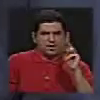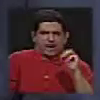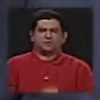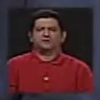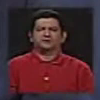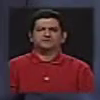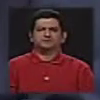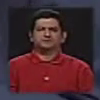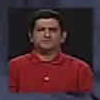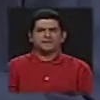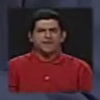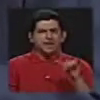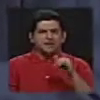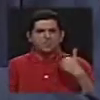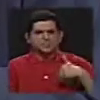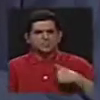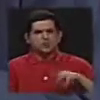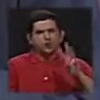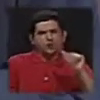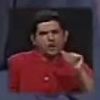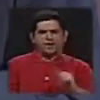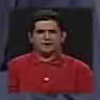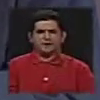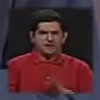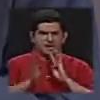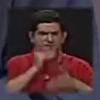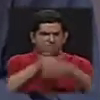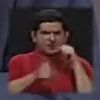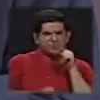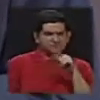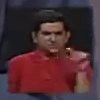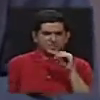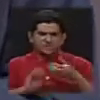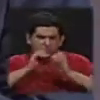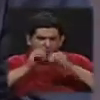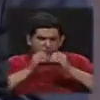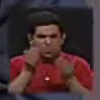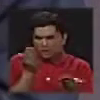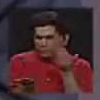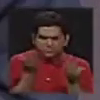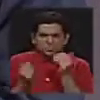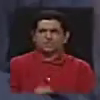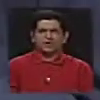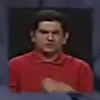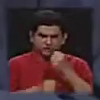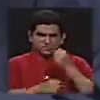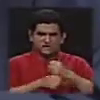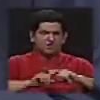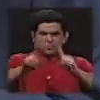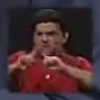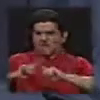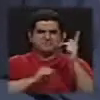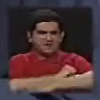también, don Willy, comentábamos que usted ha estado haciendo también algunos cálculos comparativos de esta obra con otras